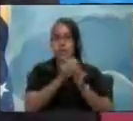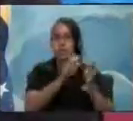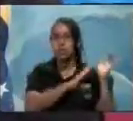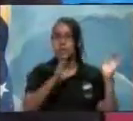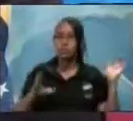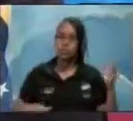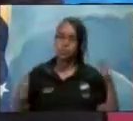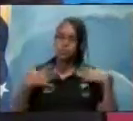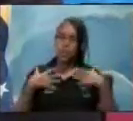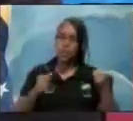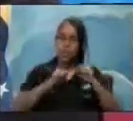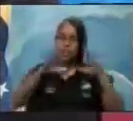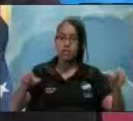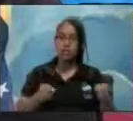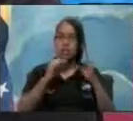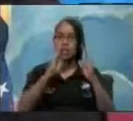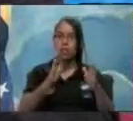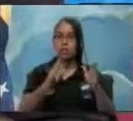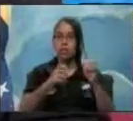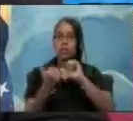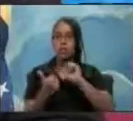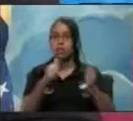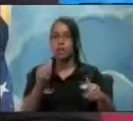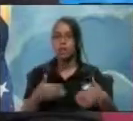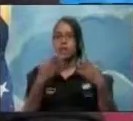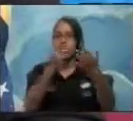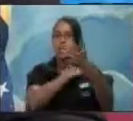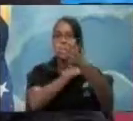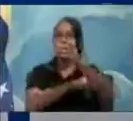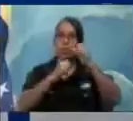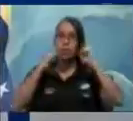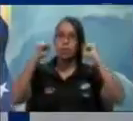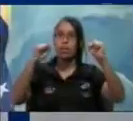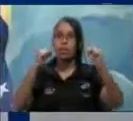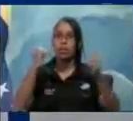salva, bautiza y da poder. Que Dios me les bendiga. Amén y amén.